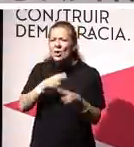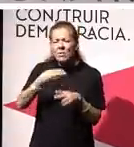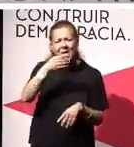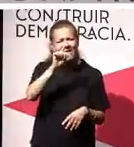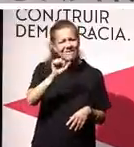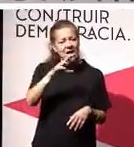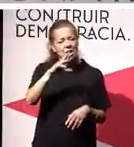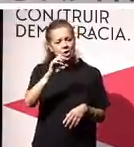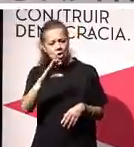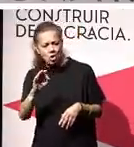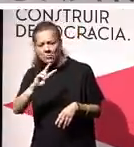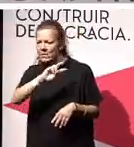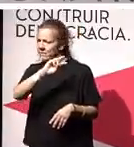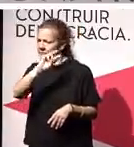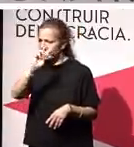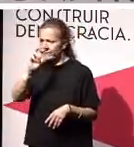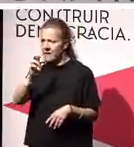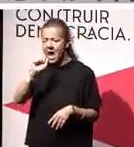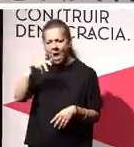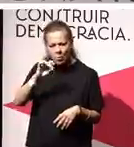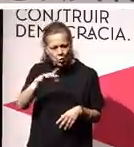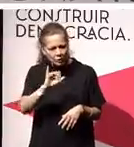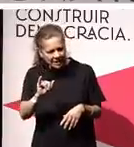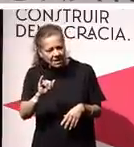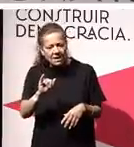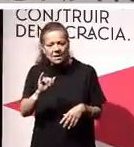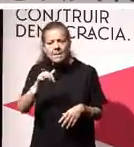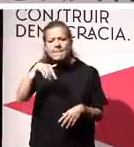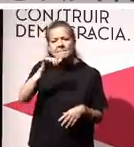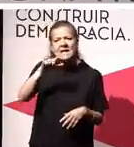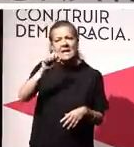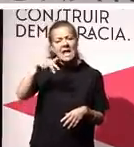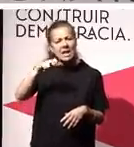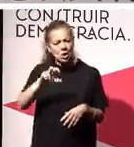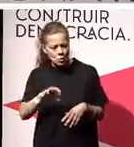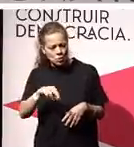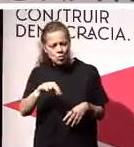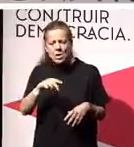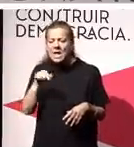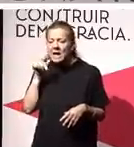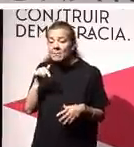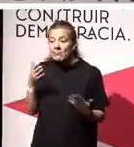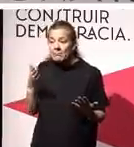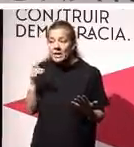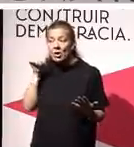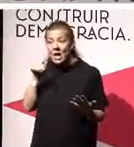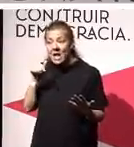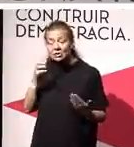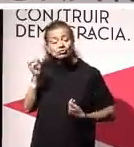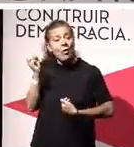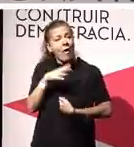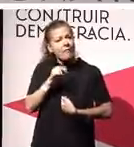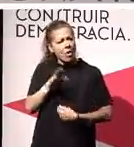BlackRock, Invesco, Fidelity, Lazar, Amundi, State Street, Millennium Group o Capital Partners. Y sin embargo, estos fondos